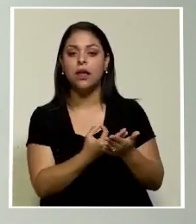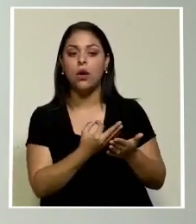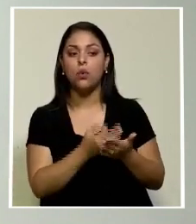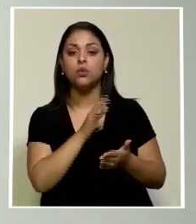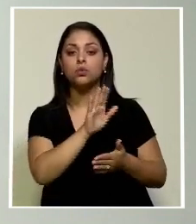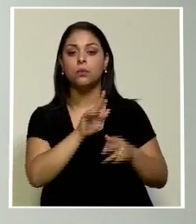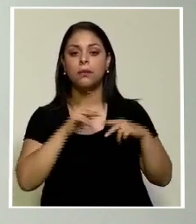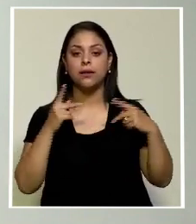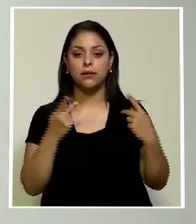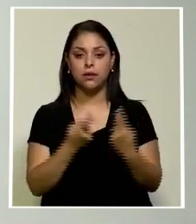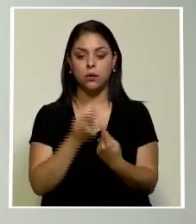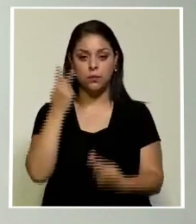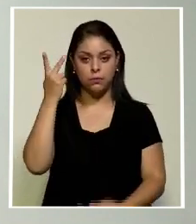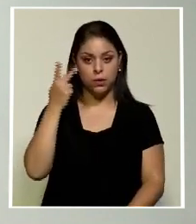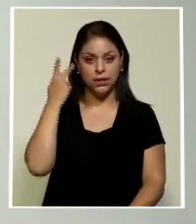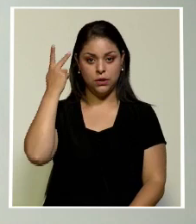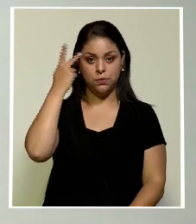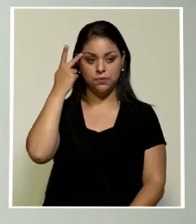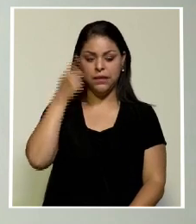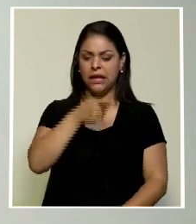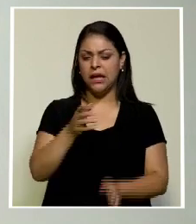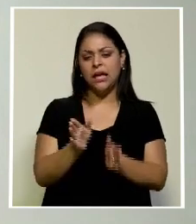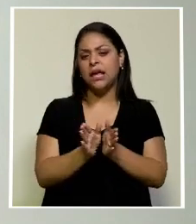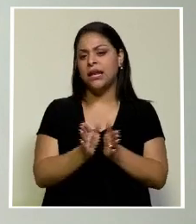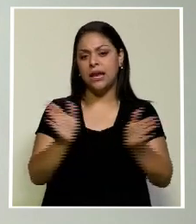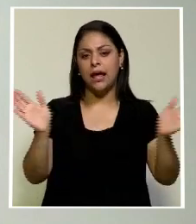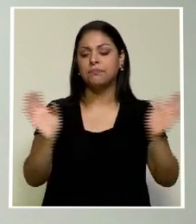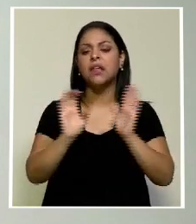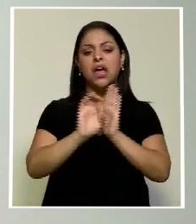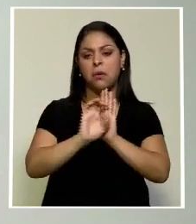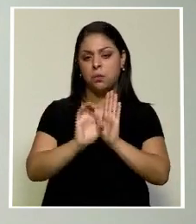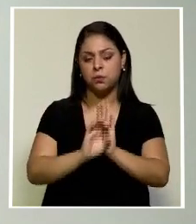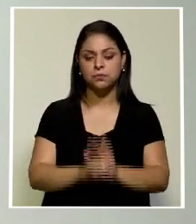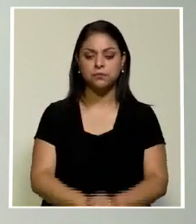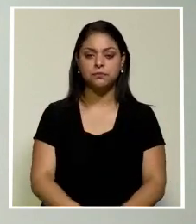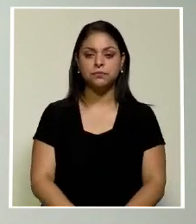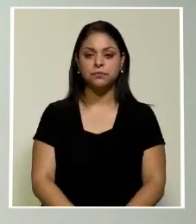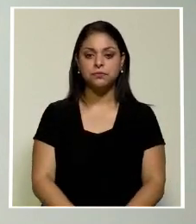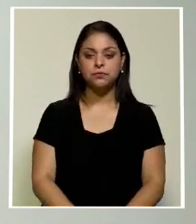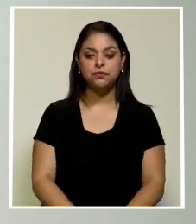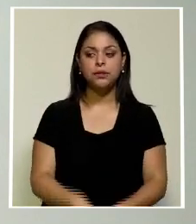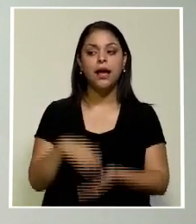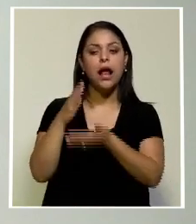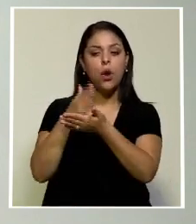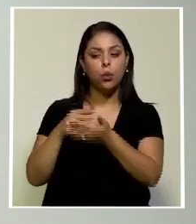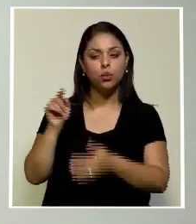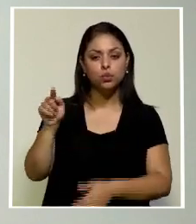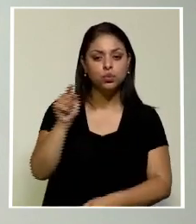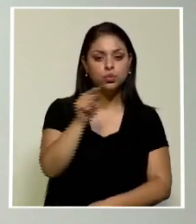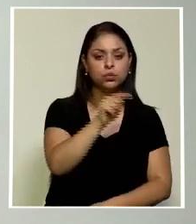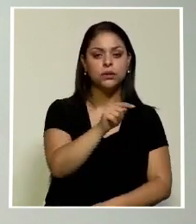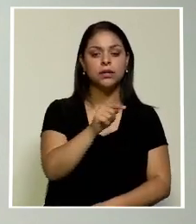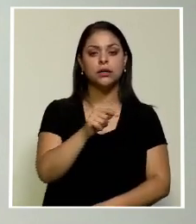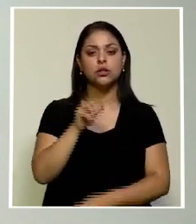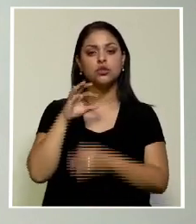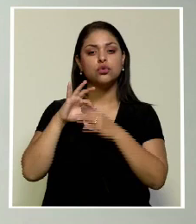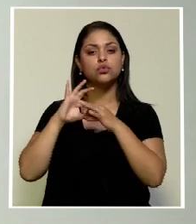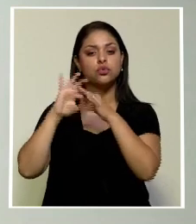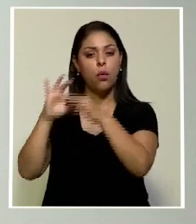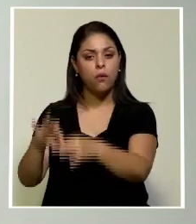políticos. Ahora, como asuntos generales, le puedo citar que en algunos casos tiene que ver